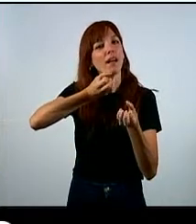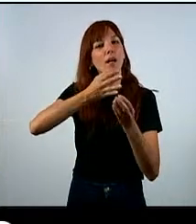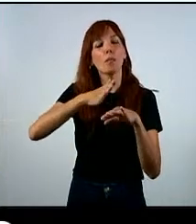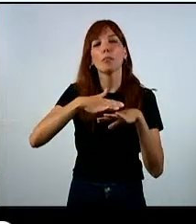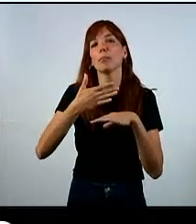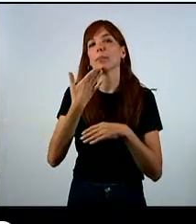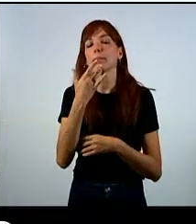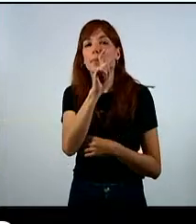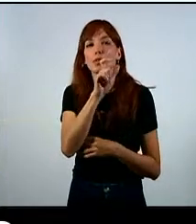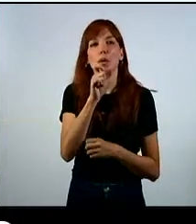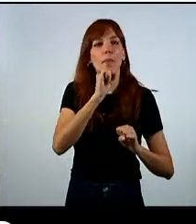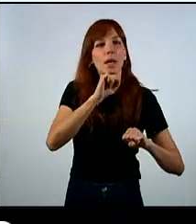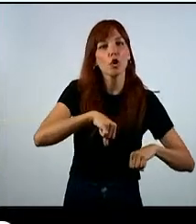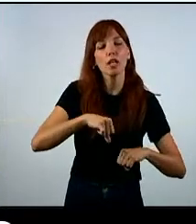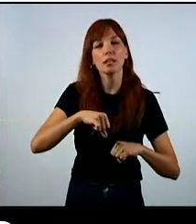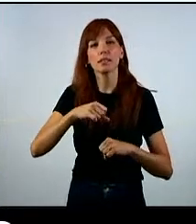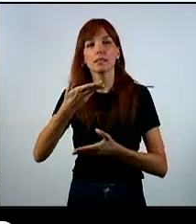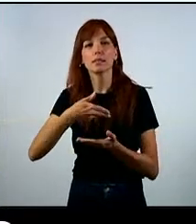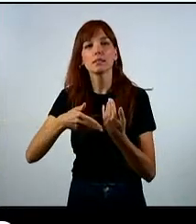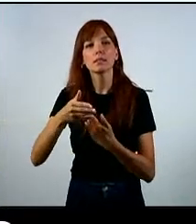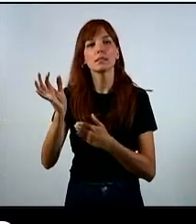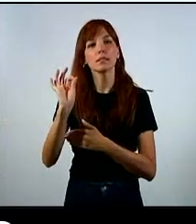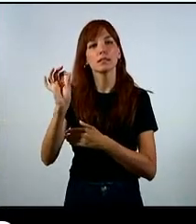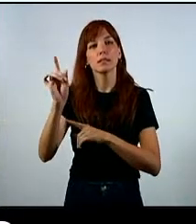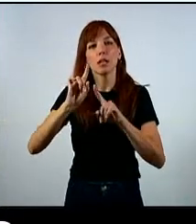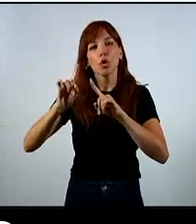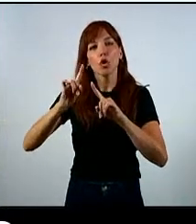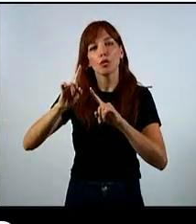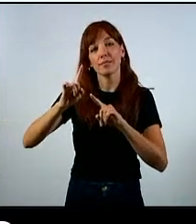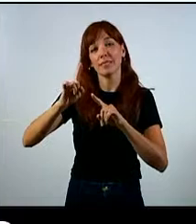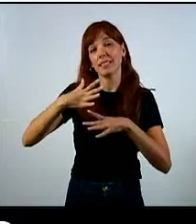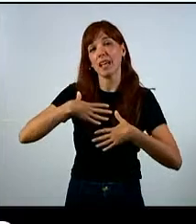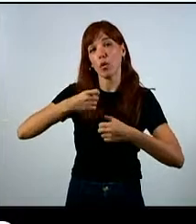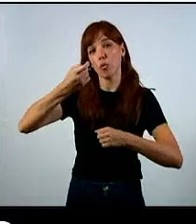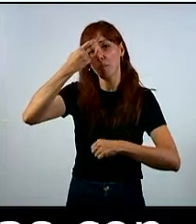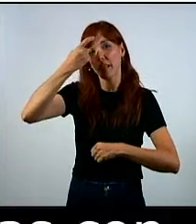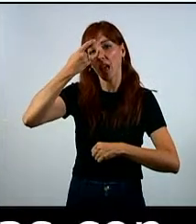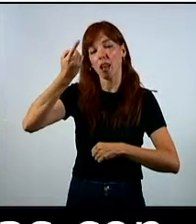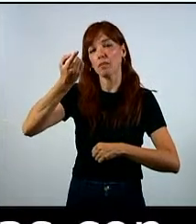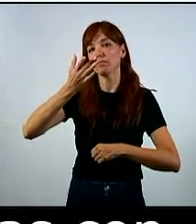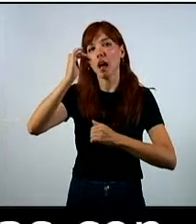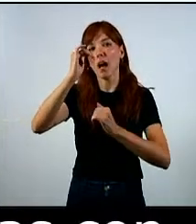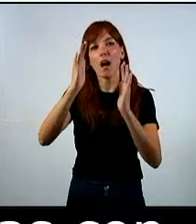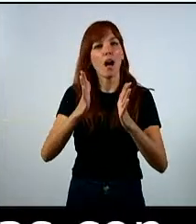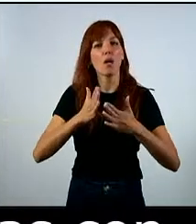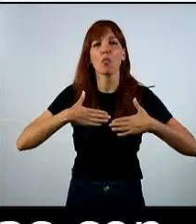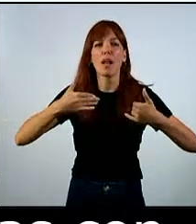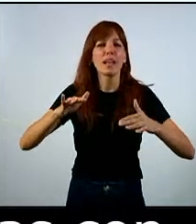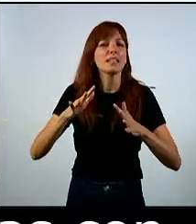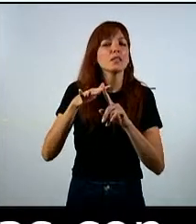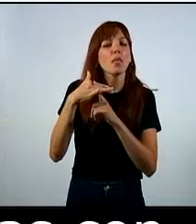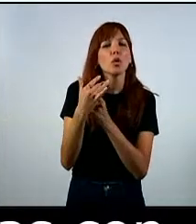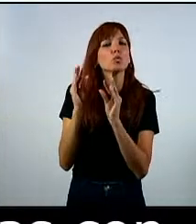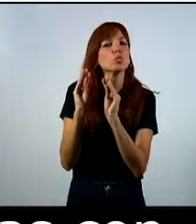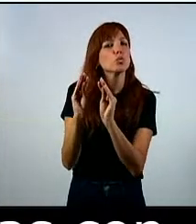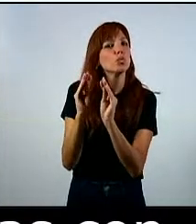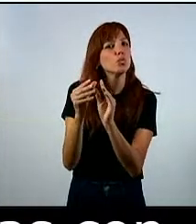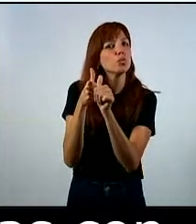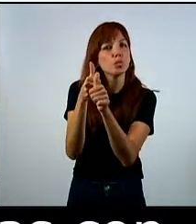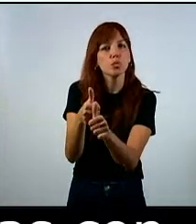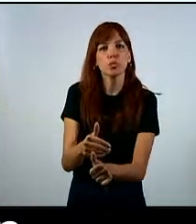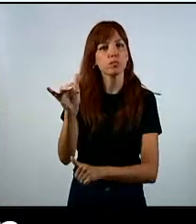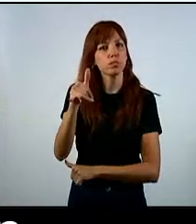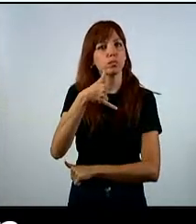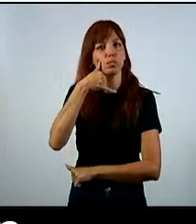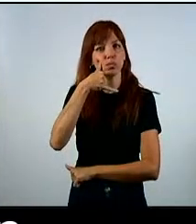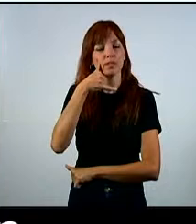con discapacidad, con trastornos asociados a la salud mental o cualquier situación de dependencia. Es un servicio que está integrado